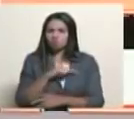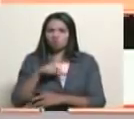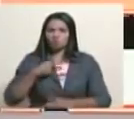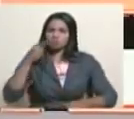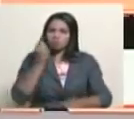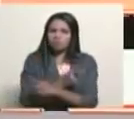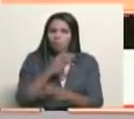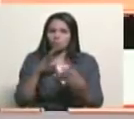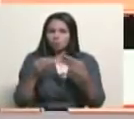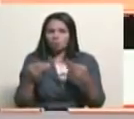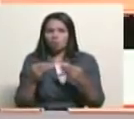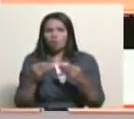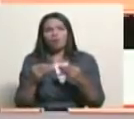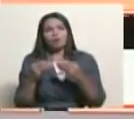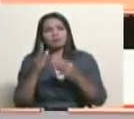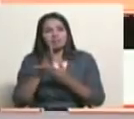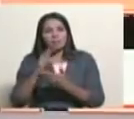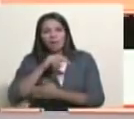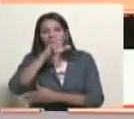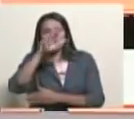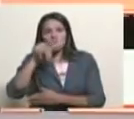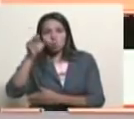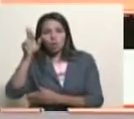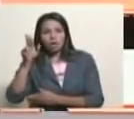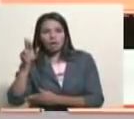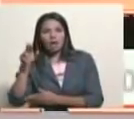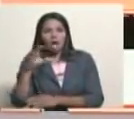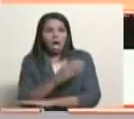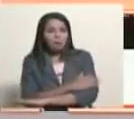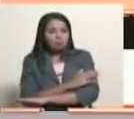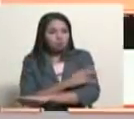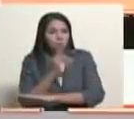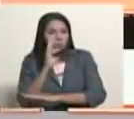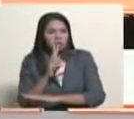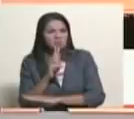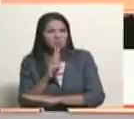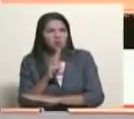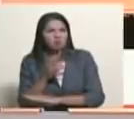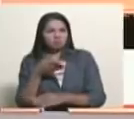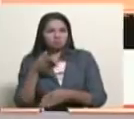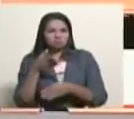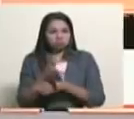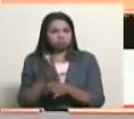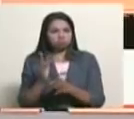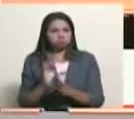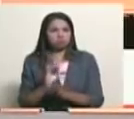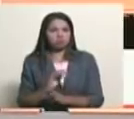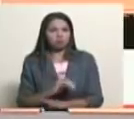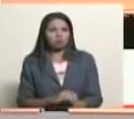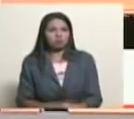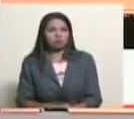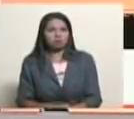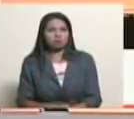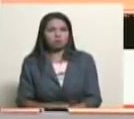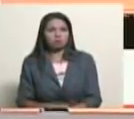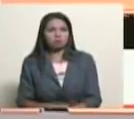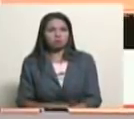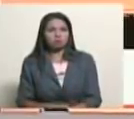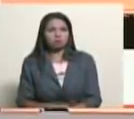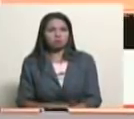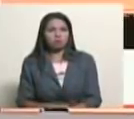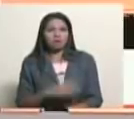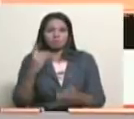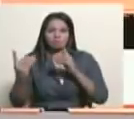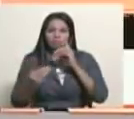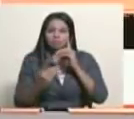denunciado en la mesa de Noruega, vemos un desbocamiento de